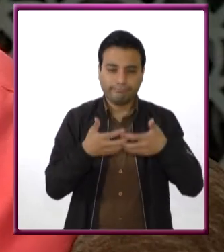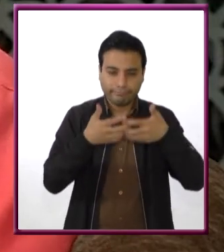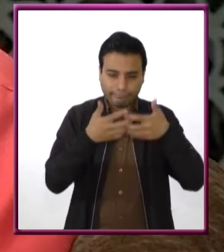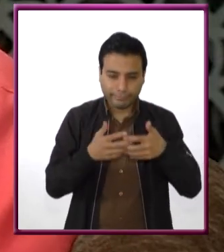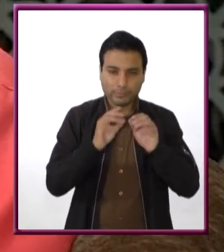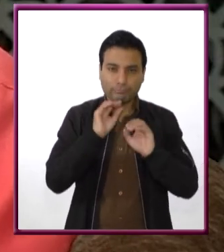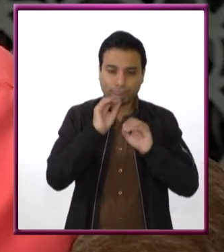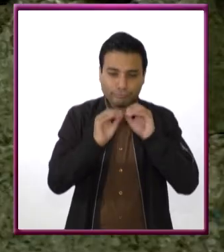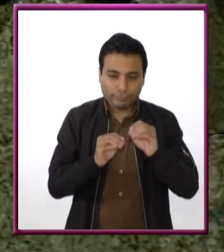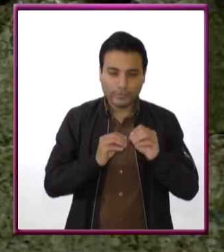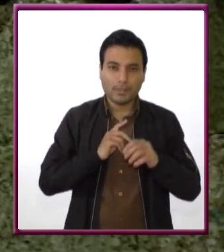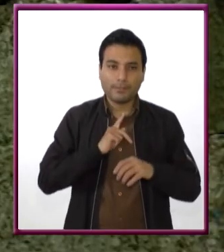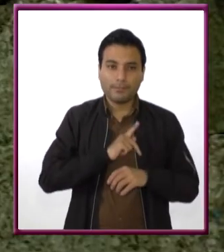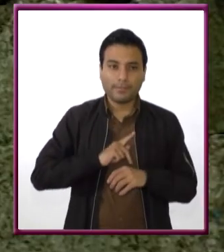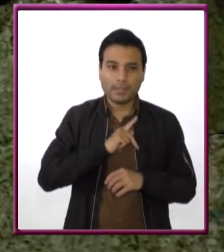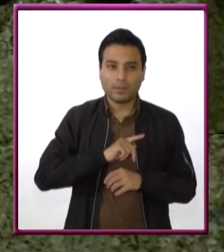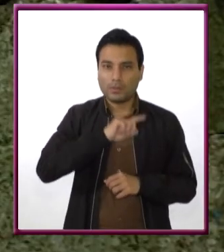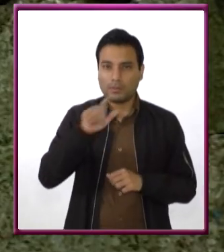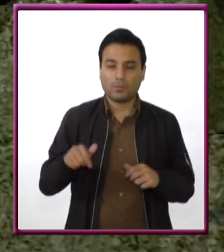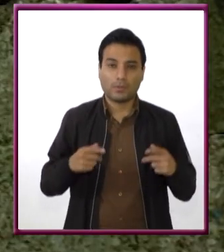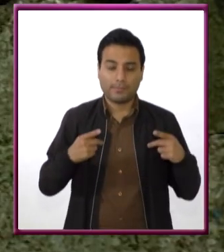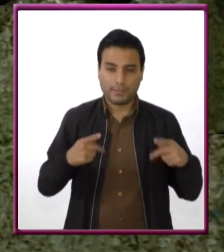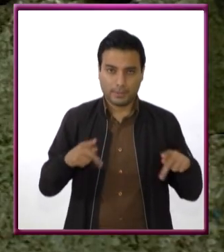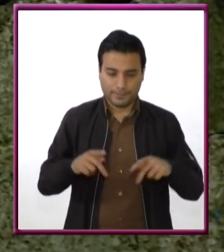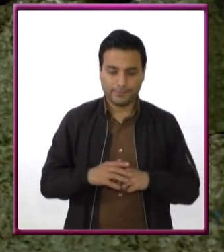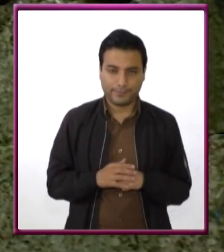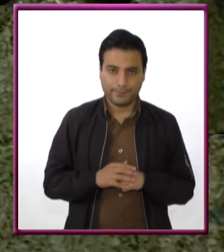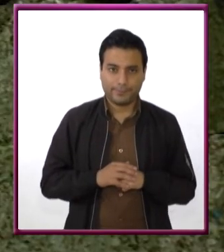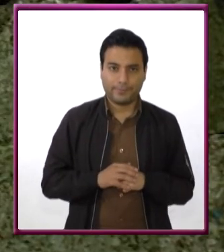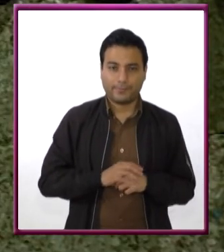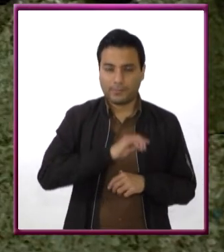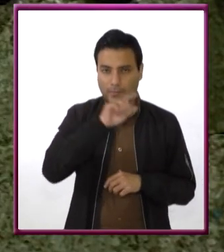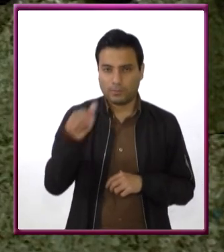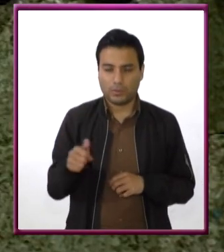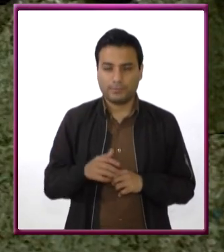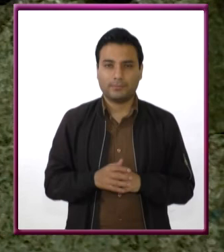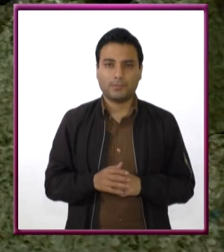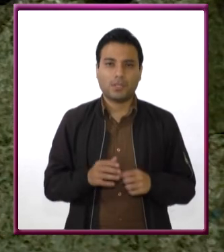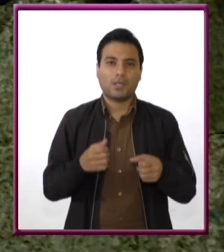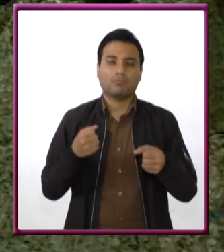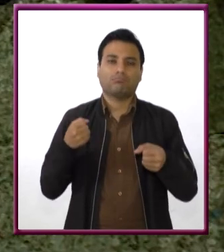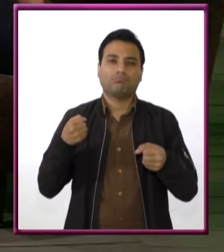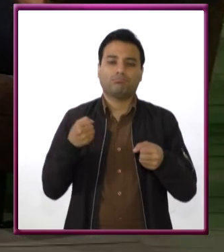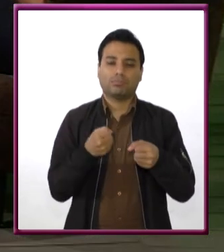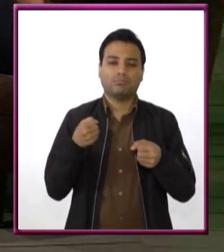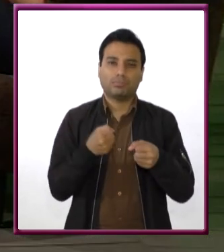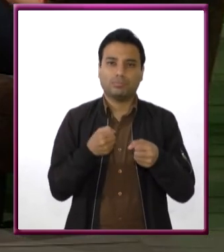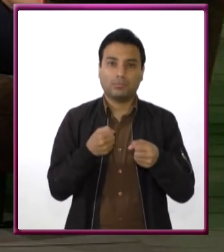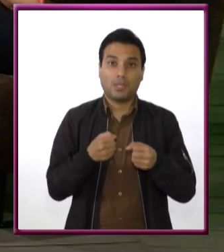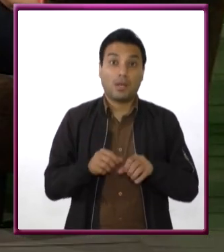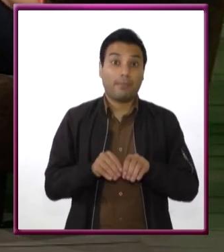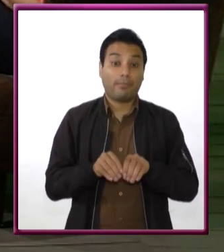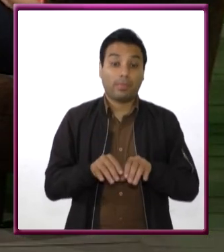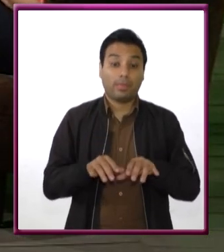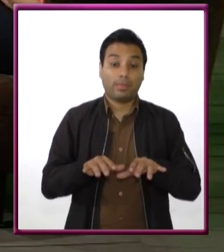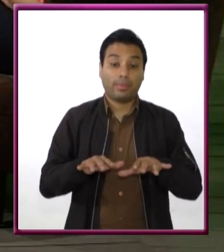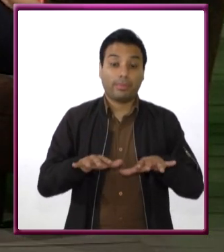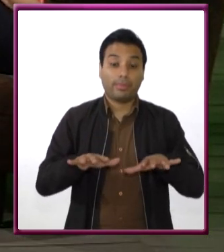establecimiento industrial y comercializado, y empieza su andanza por el